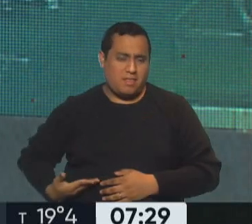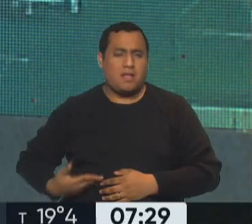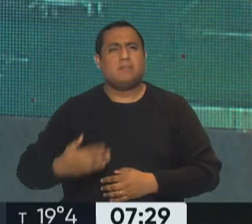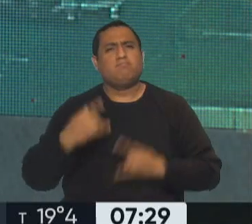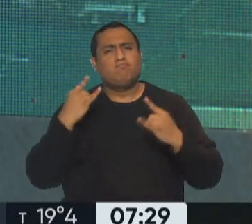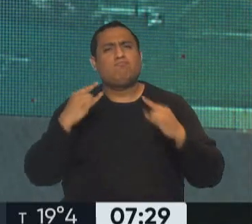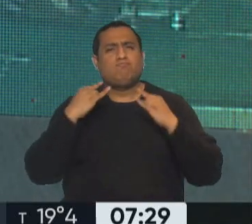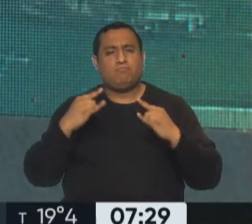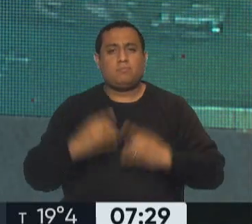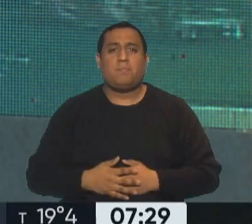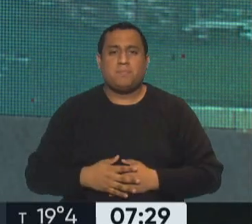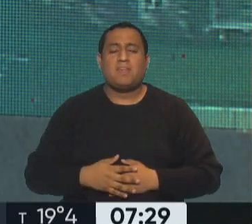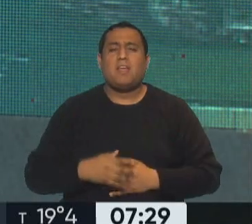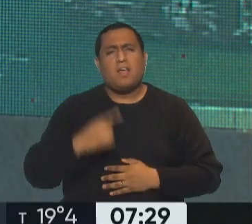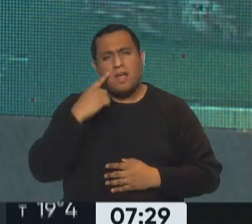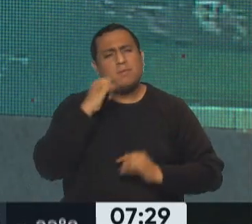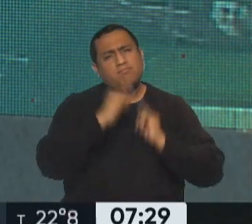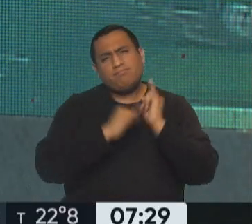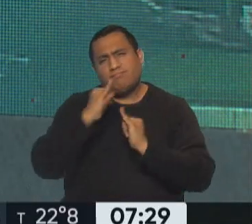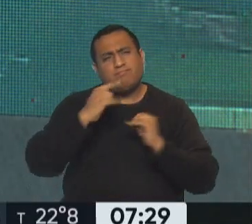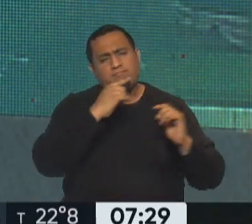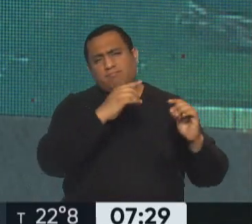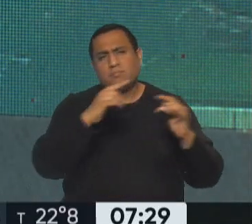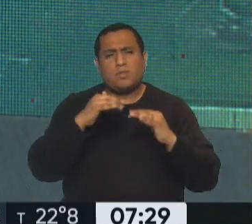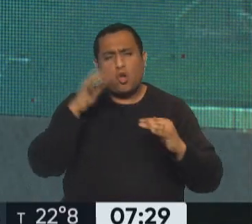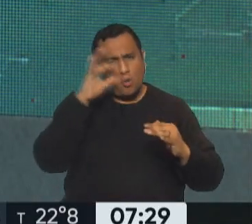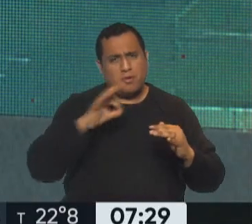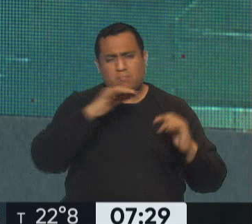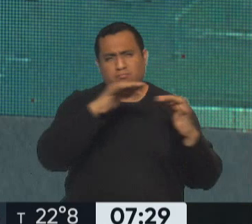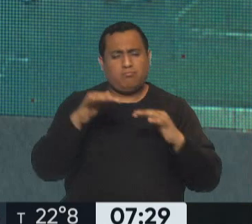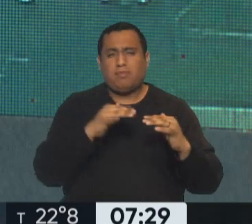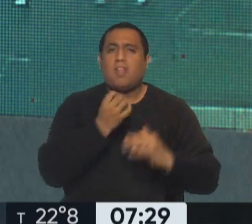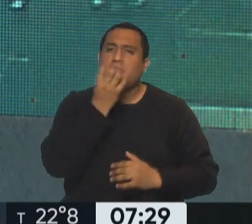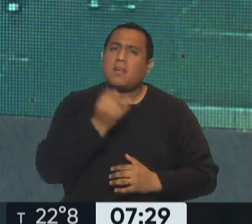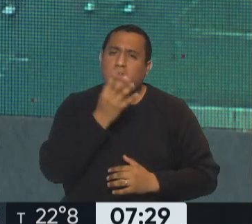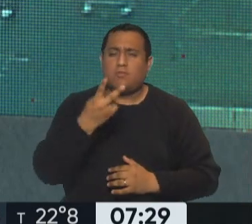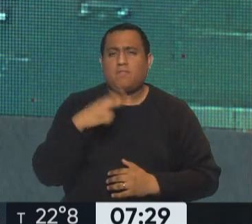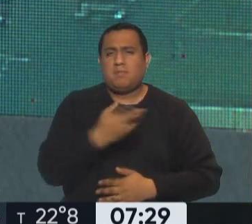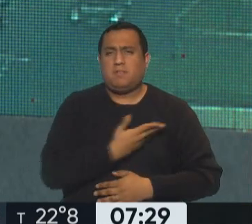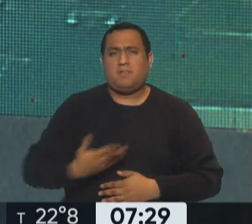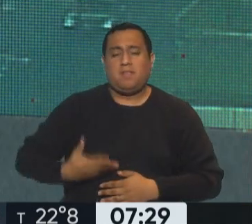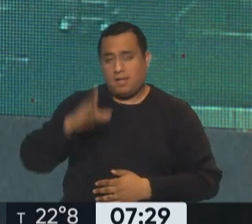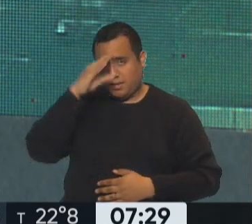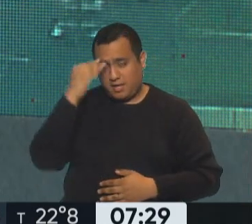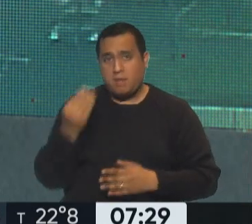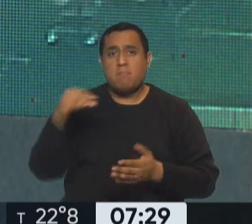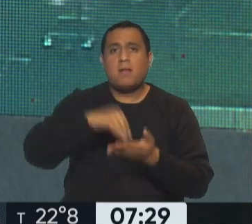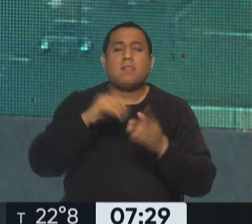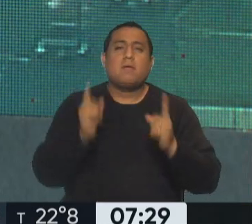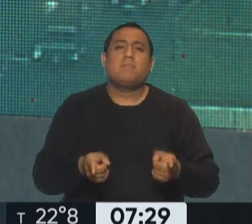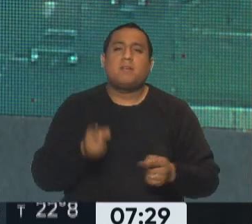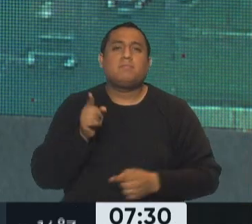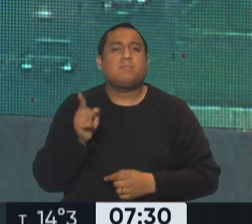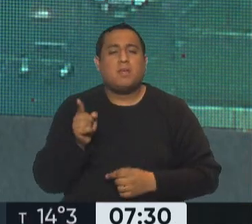y seguimos analizando las repercusiones de lo que fue la declaración de la vicepresidenta cristina fernández de kirchner pero también todo lo que generó no